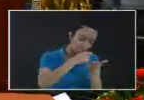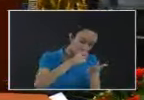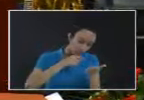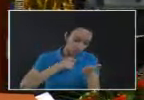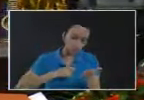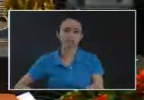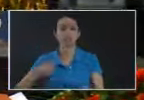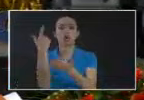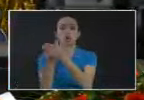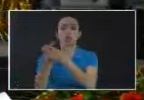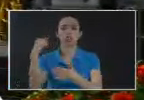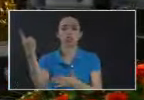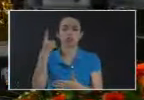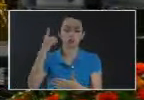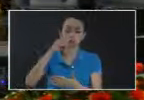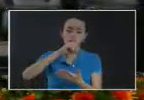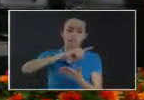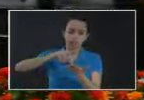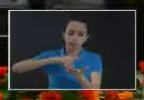DVD, CD, perfecto.